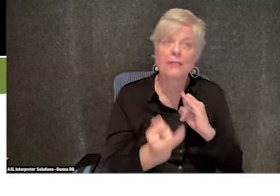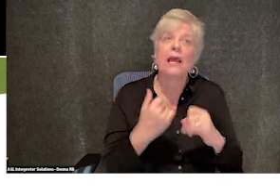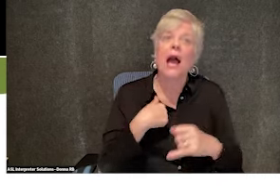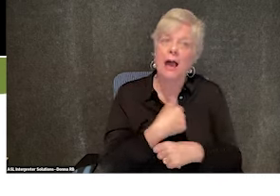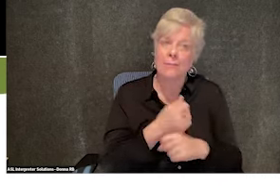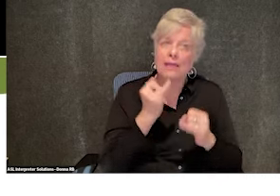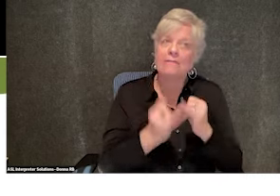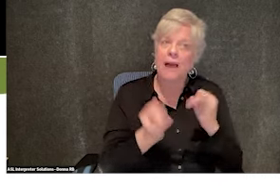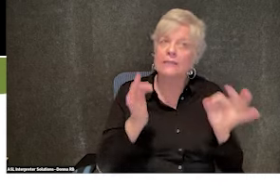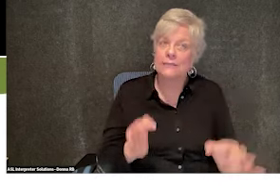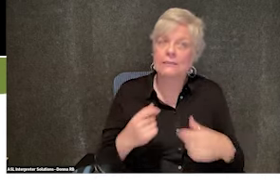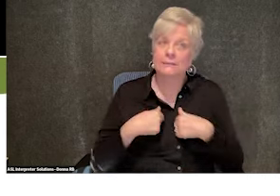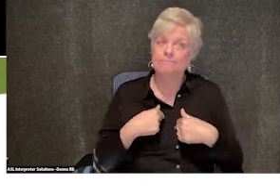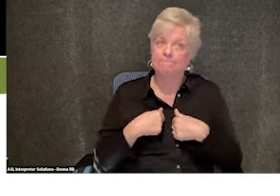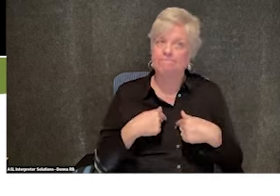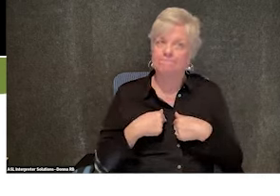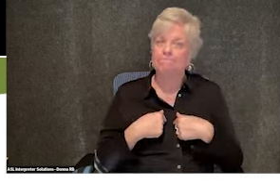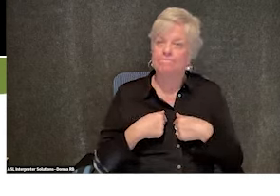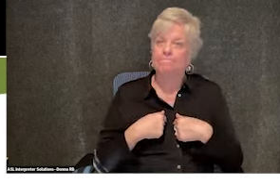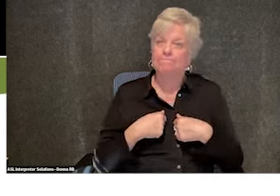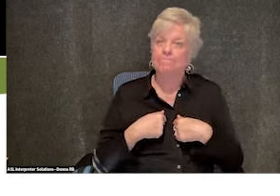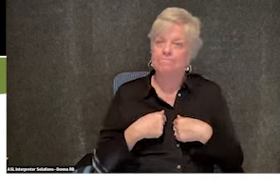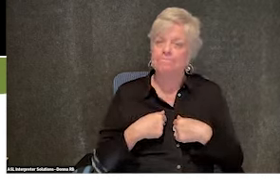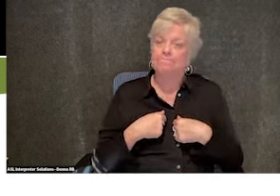sí, yo a veces busco